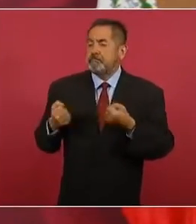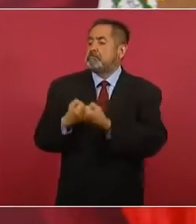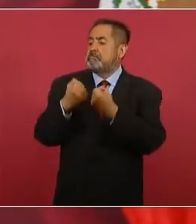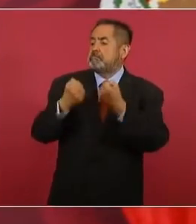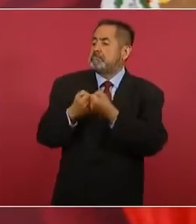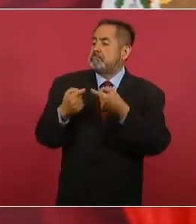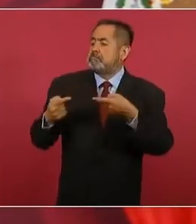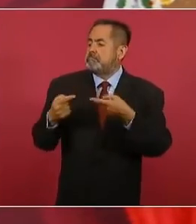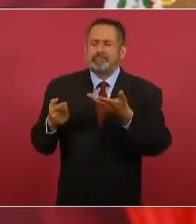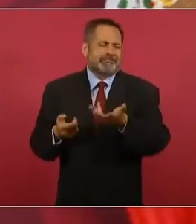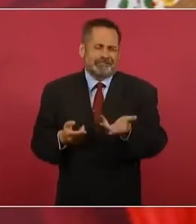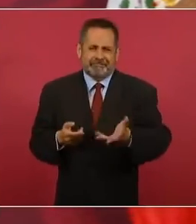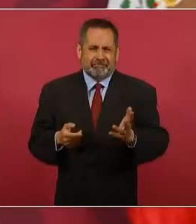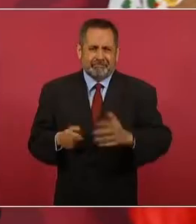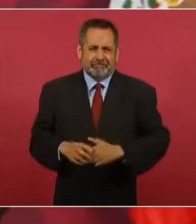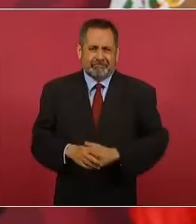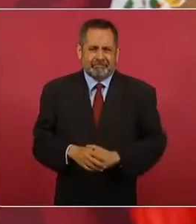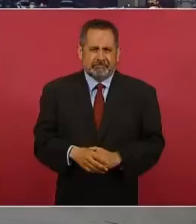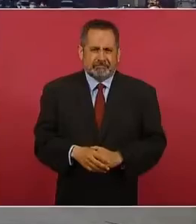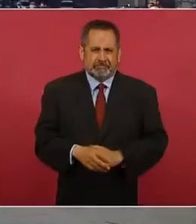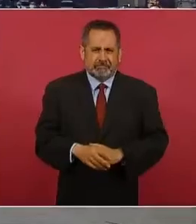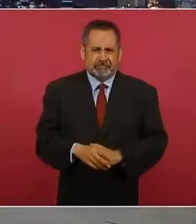confrontación.